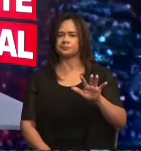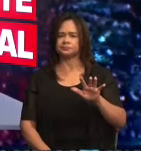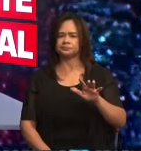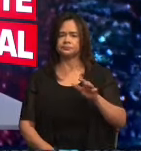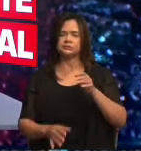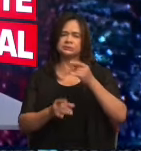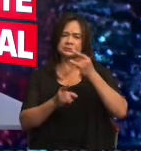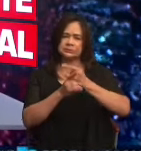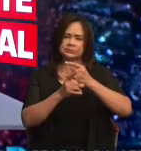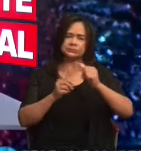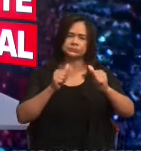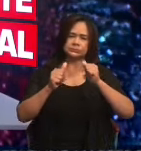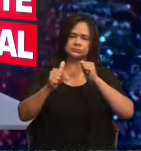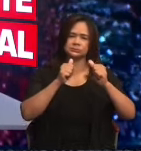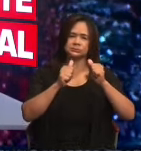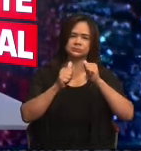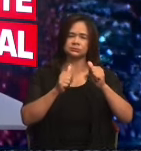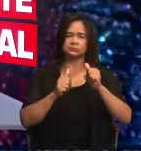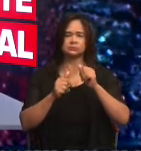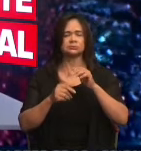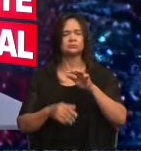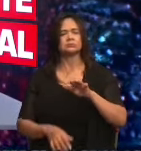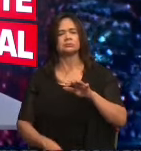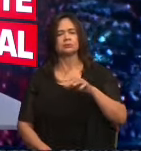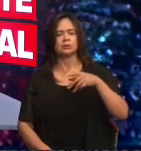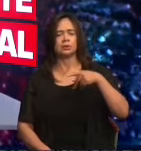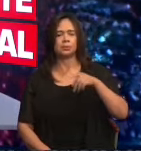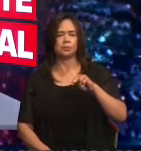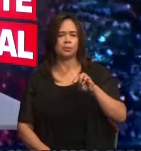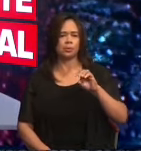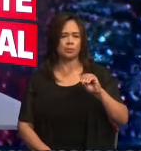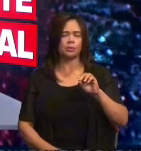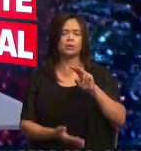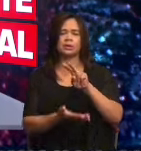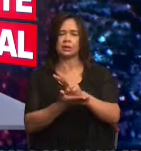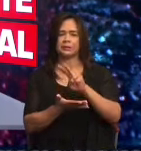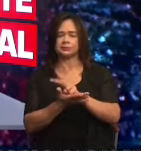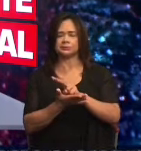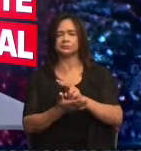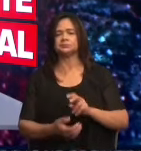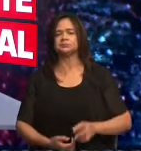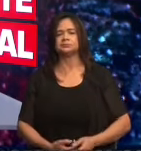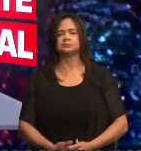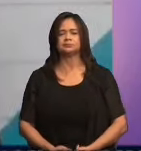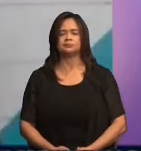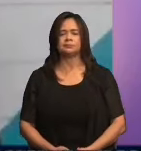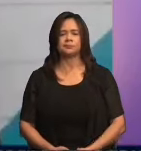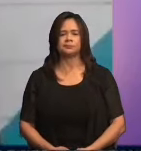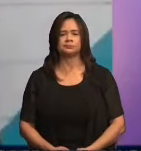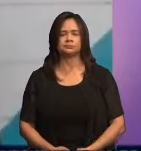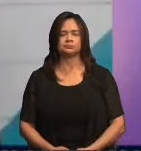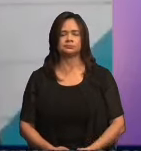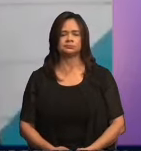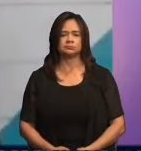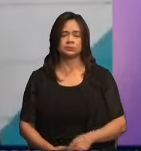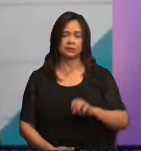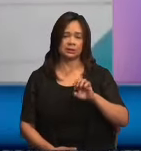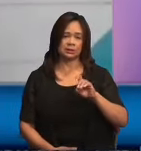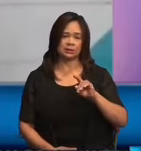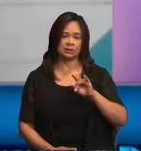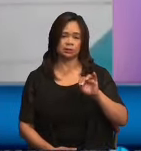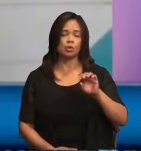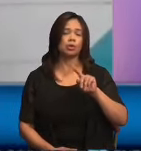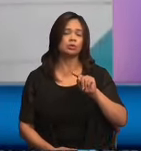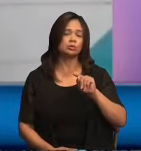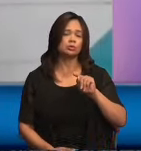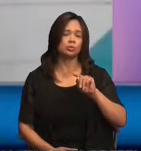bebidas alcohólicas en el sector Los Pomos, en La Vega. Ana Méndez trabajó el tema. Se trata de Eddie Tomás Liriano